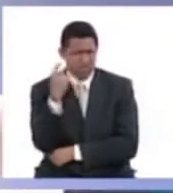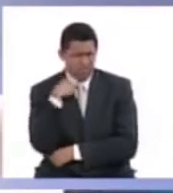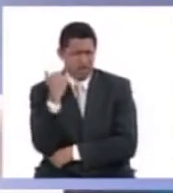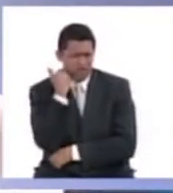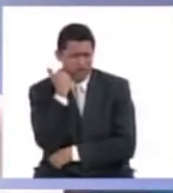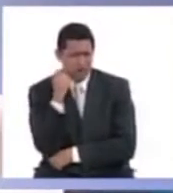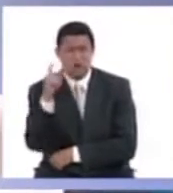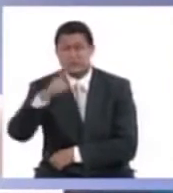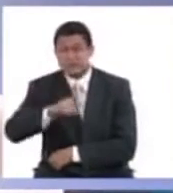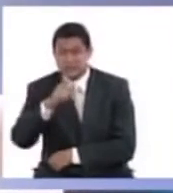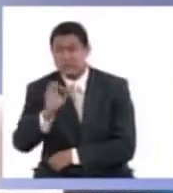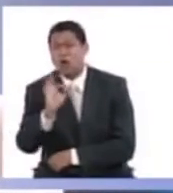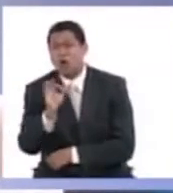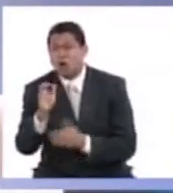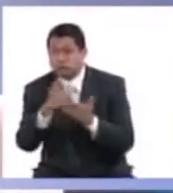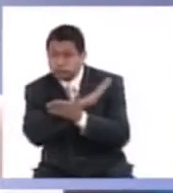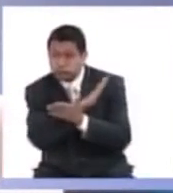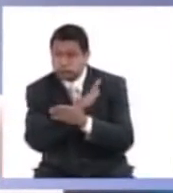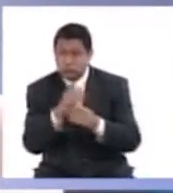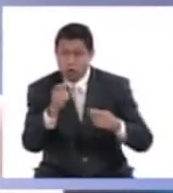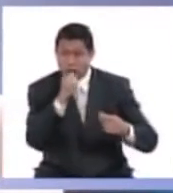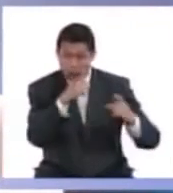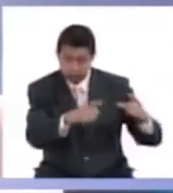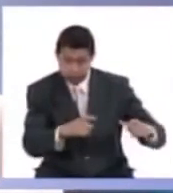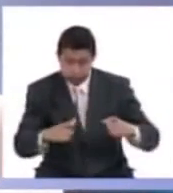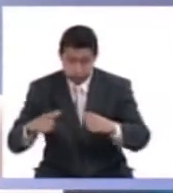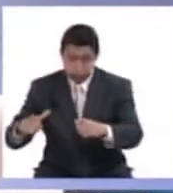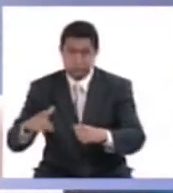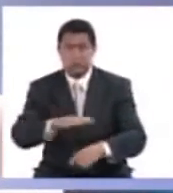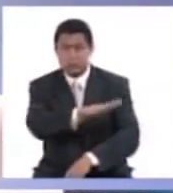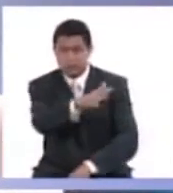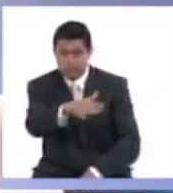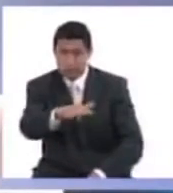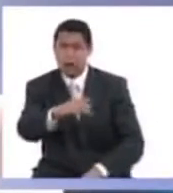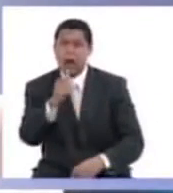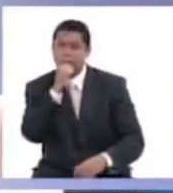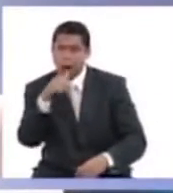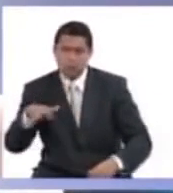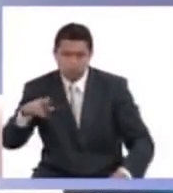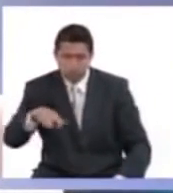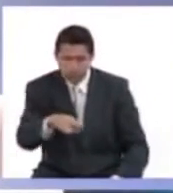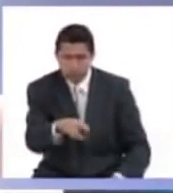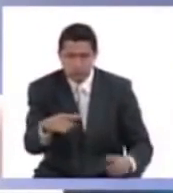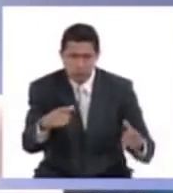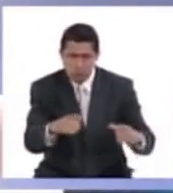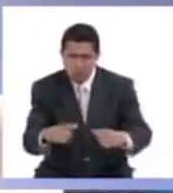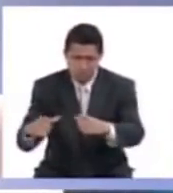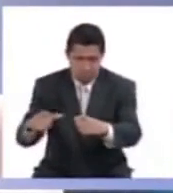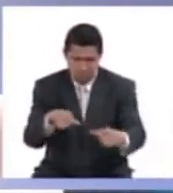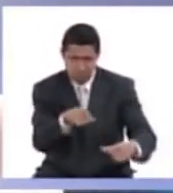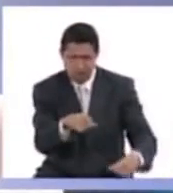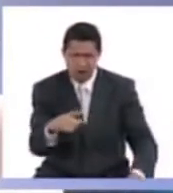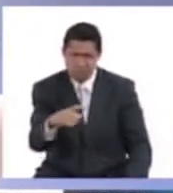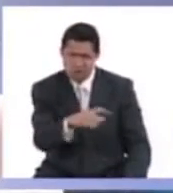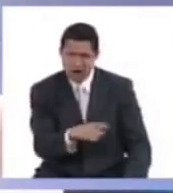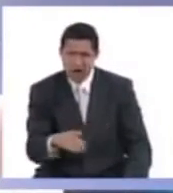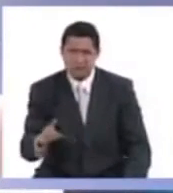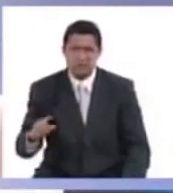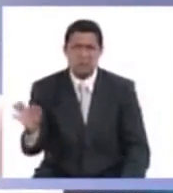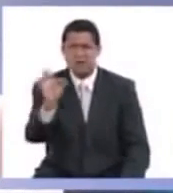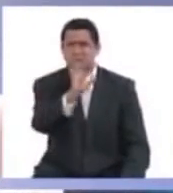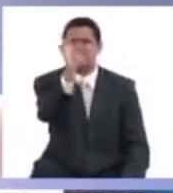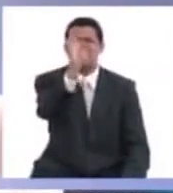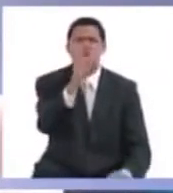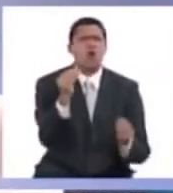más se quiere? O eliminar los criaderos de este tipo de zancudo que transmite este parásito, está para lo que ocasiona el